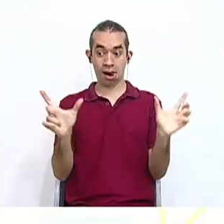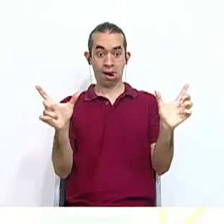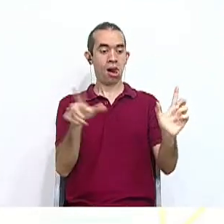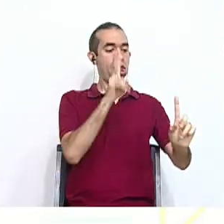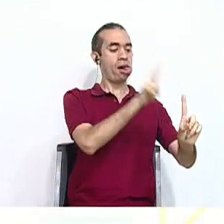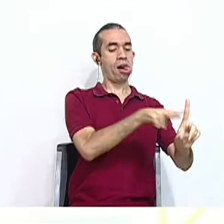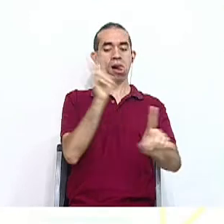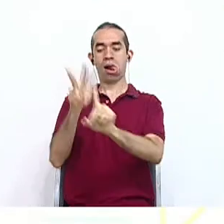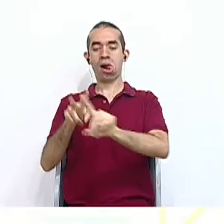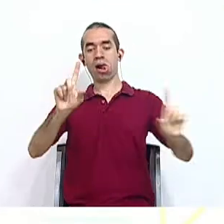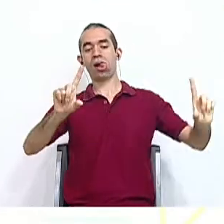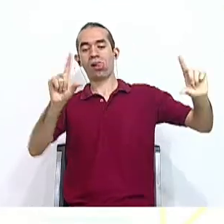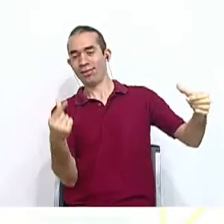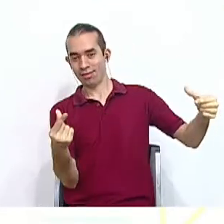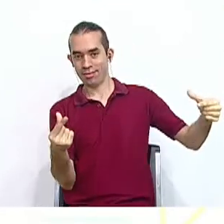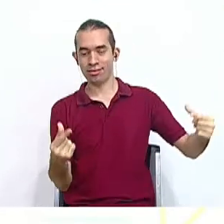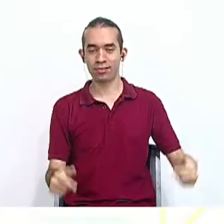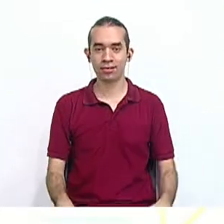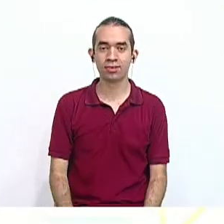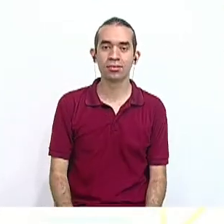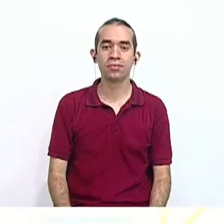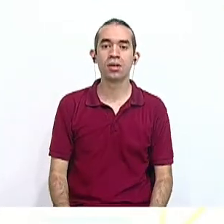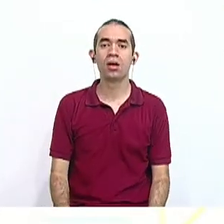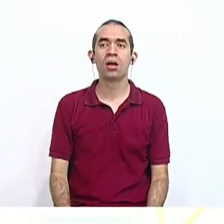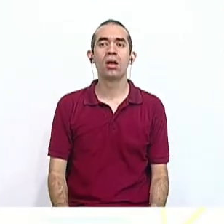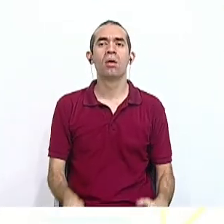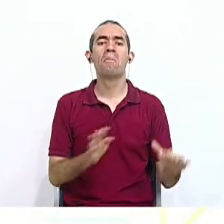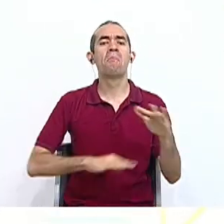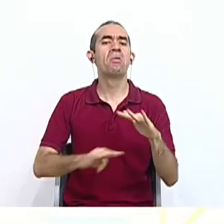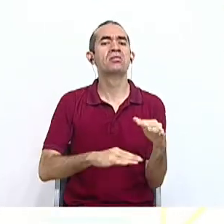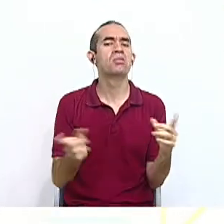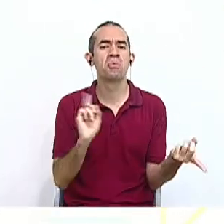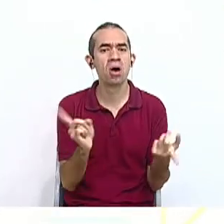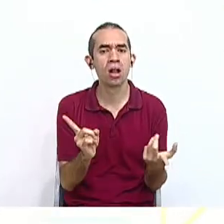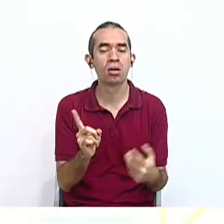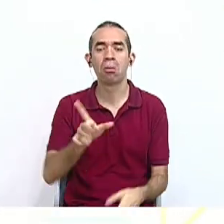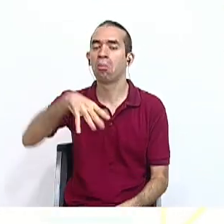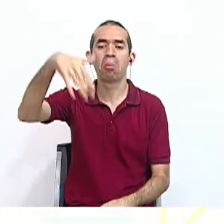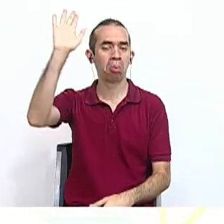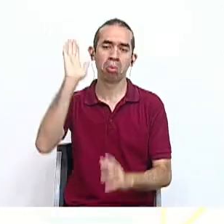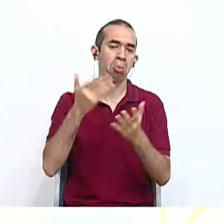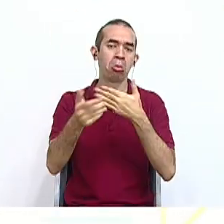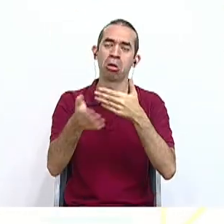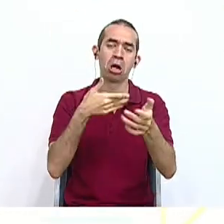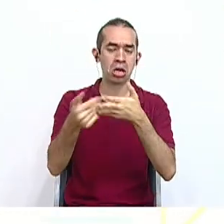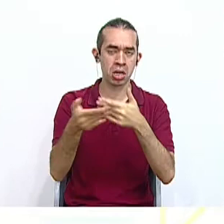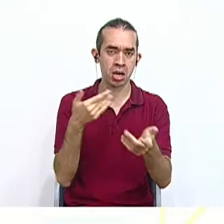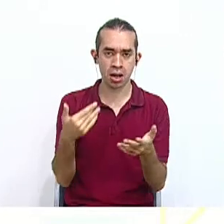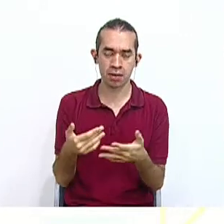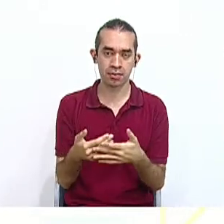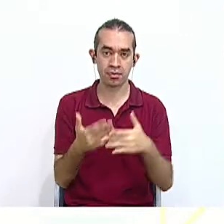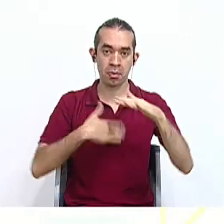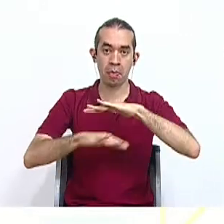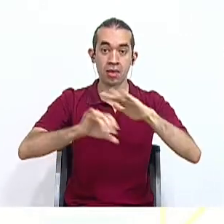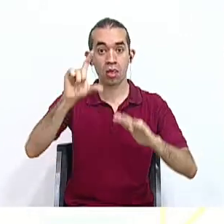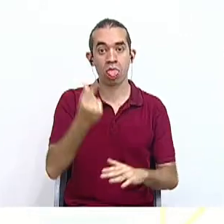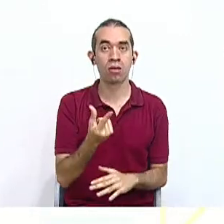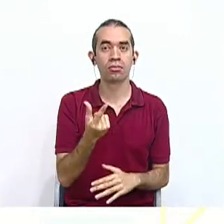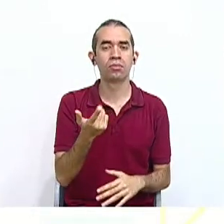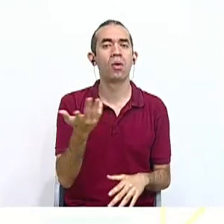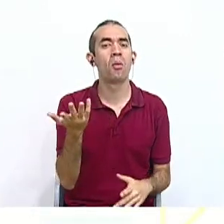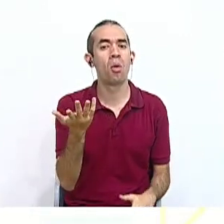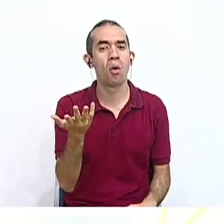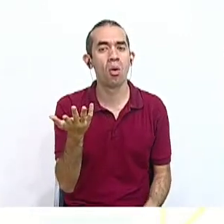en ambos lados de dicha ecuación. ¿Y de qué base? De cualquier base. ¿Cómo tiene que ser la base de los logaritmos? ¿Cómo